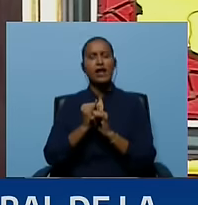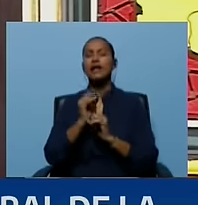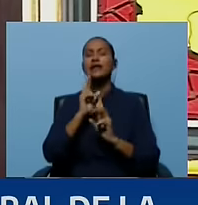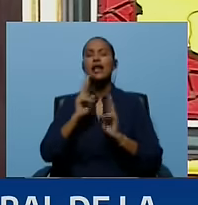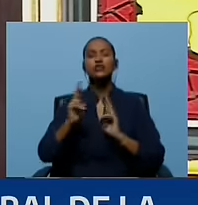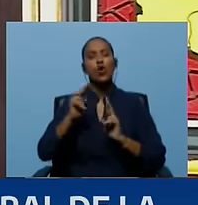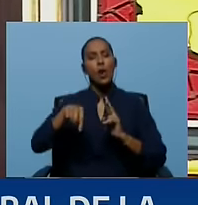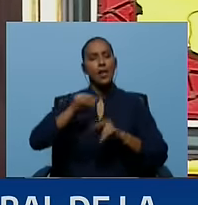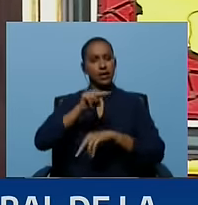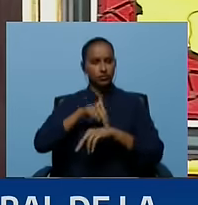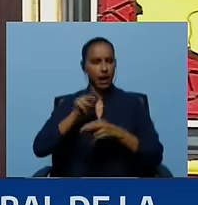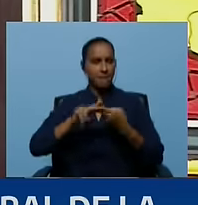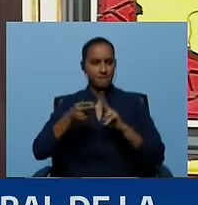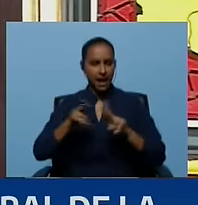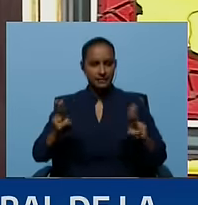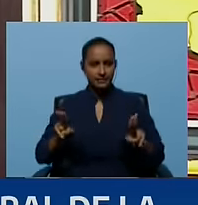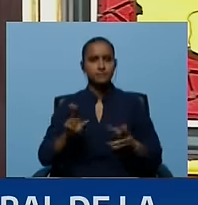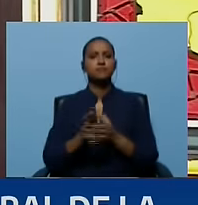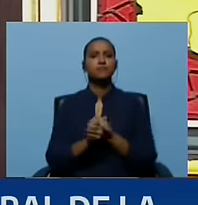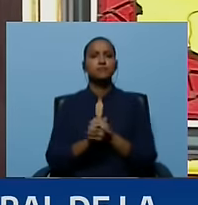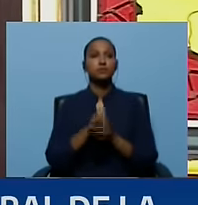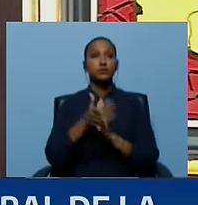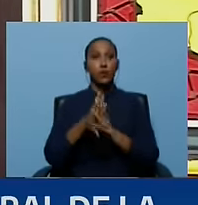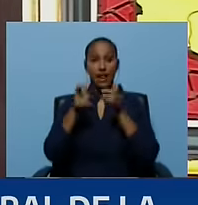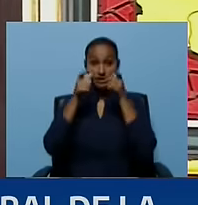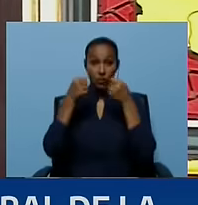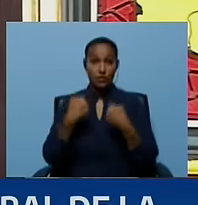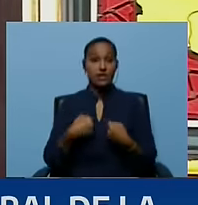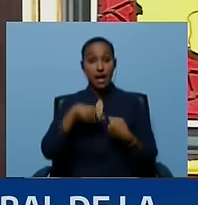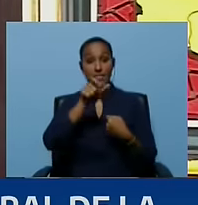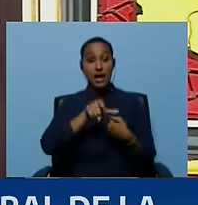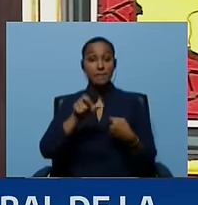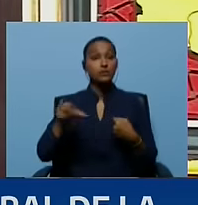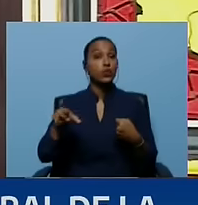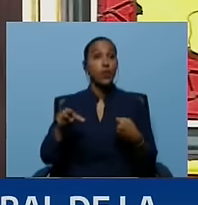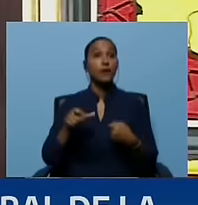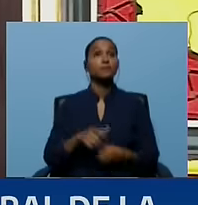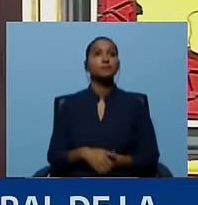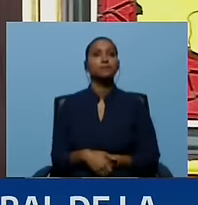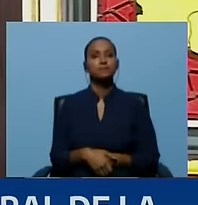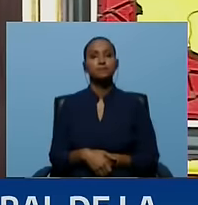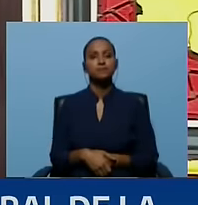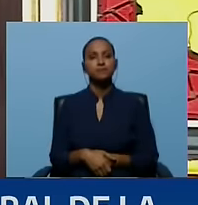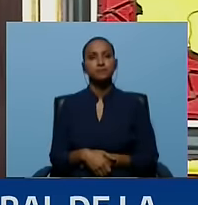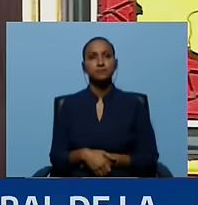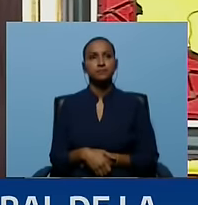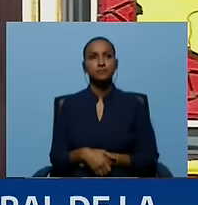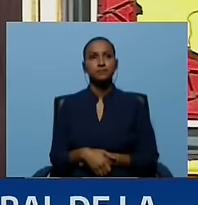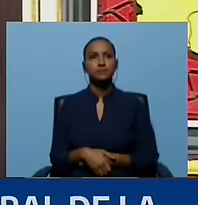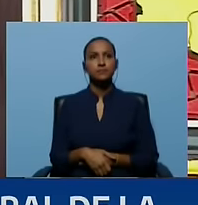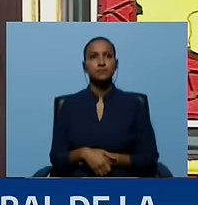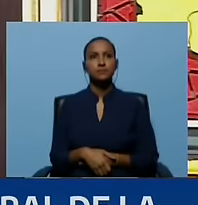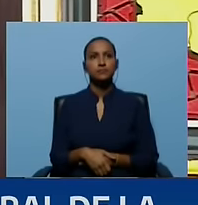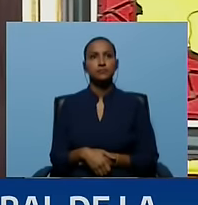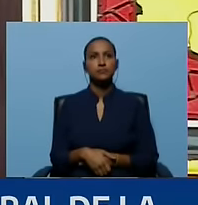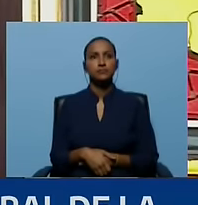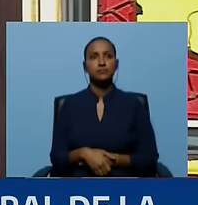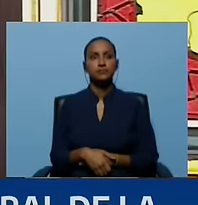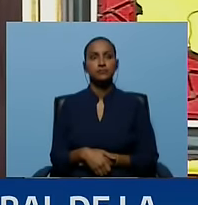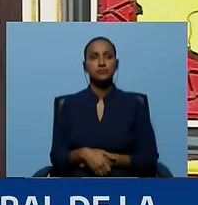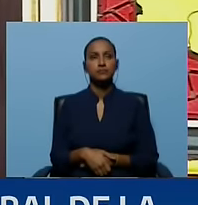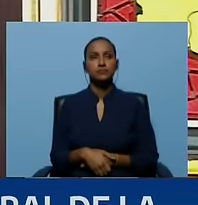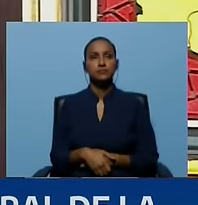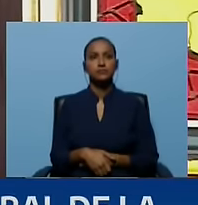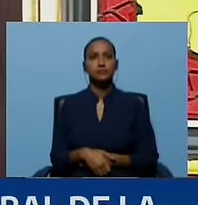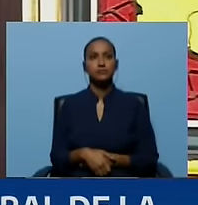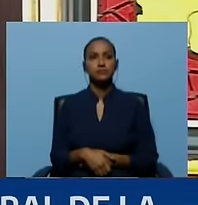de gobierno para la seguridad ciudadana, la política y la paz.